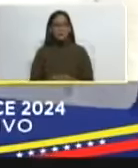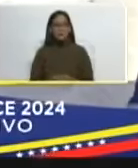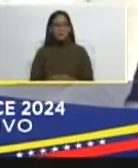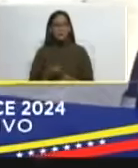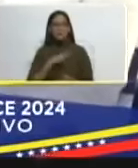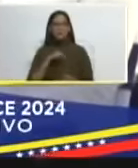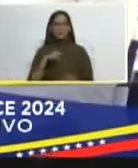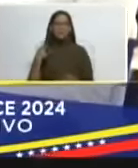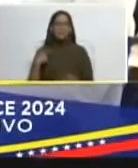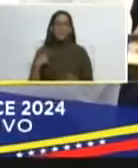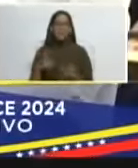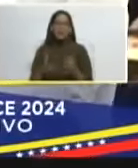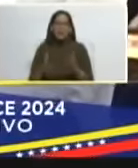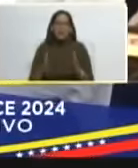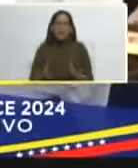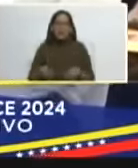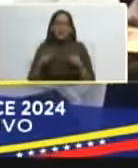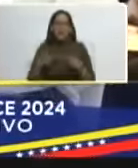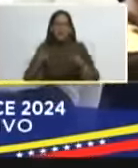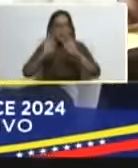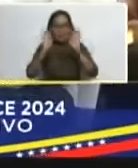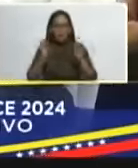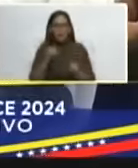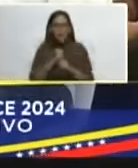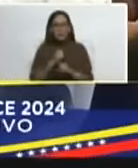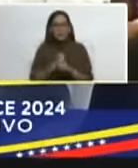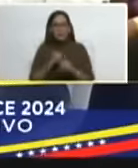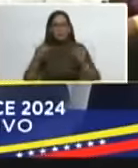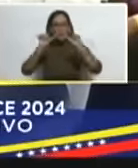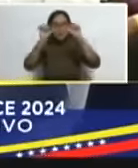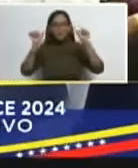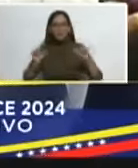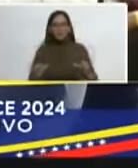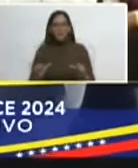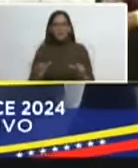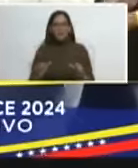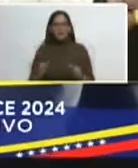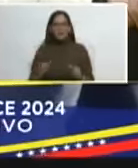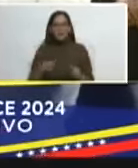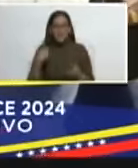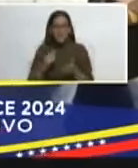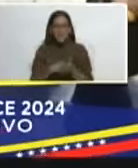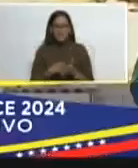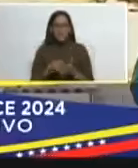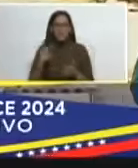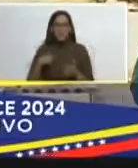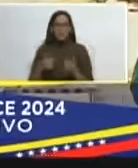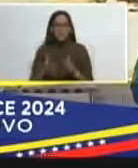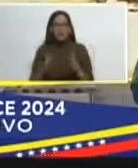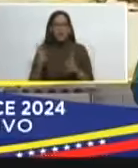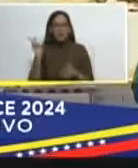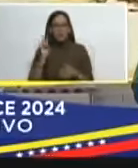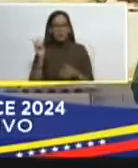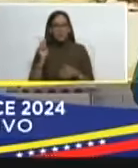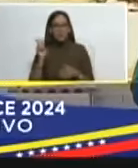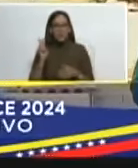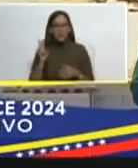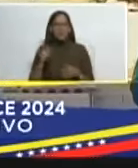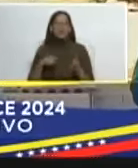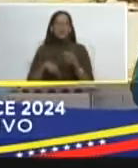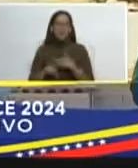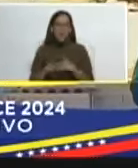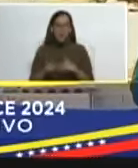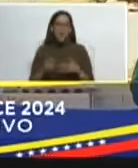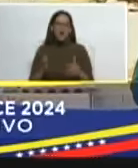Nosotros tenemos que lograr ese nuevo modelo laboral, ese nuevo sistema de ingresos. Tenemos nosotros que lograrlo en Venezuela y lo vamos